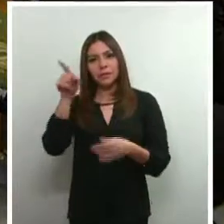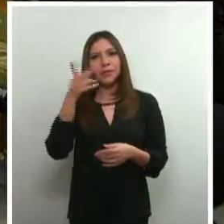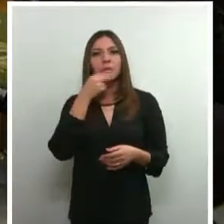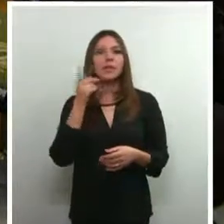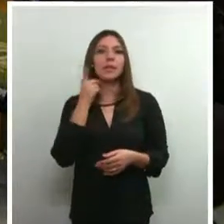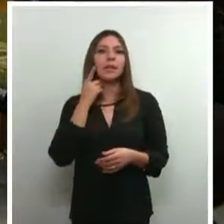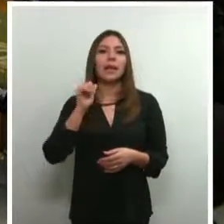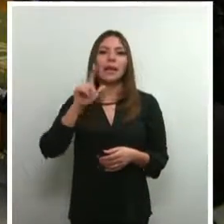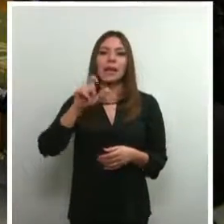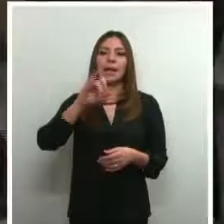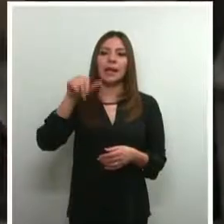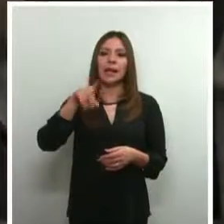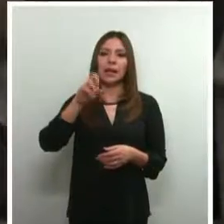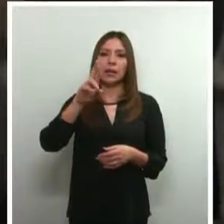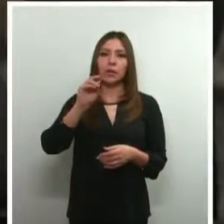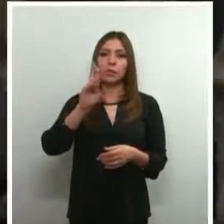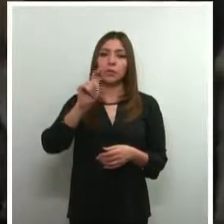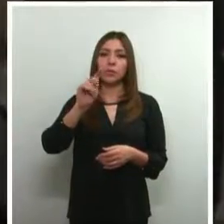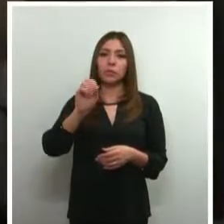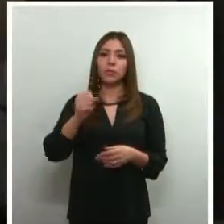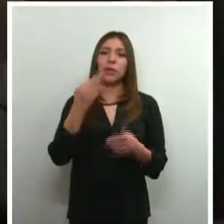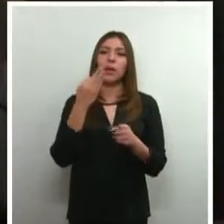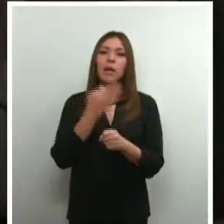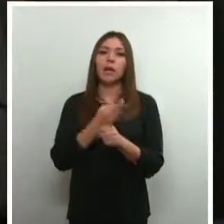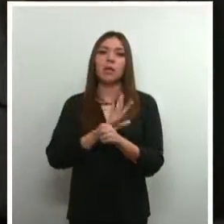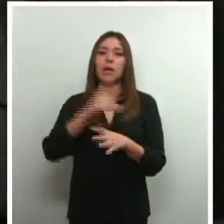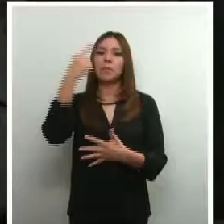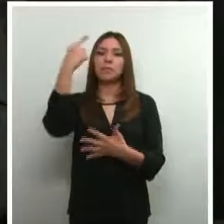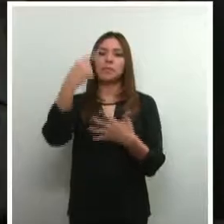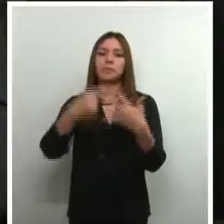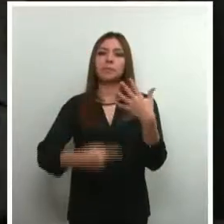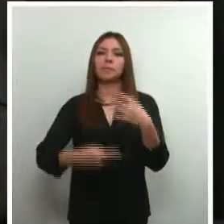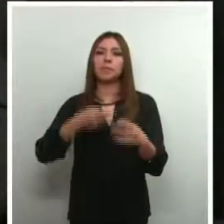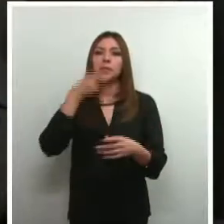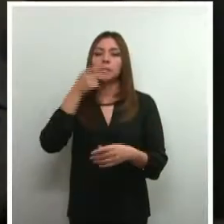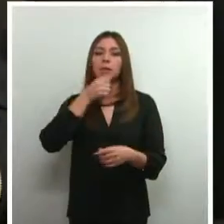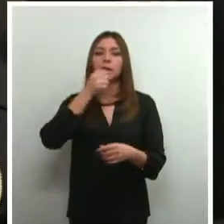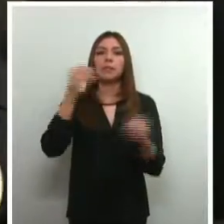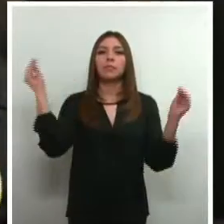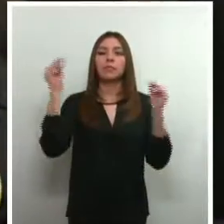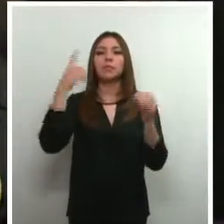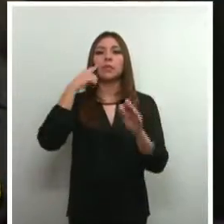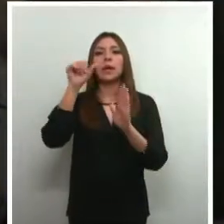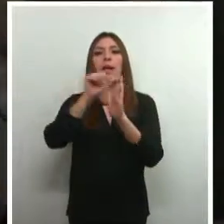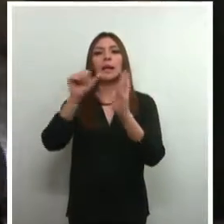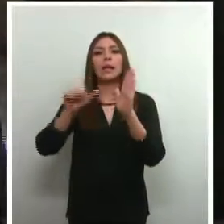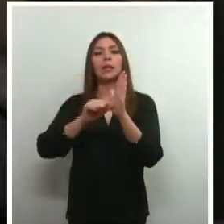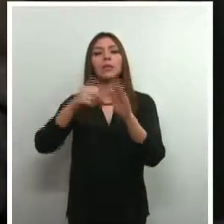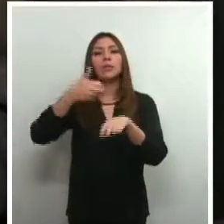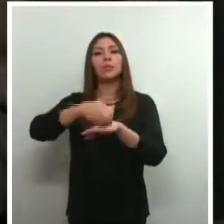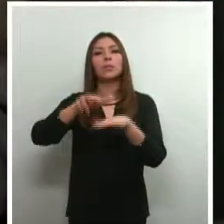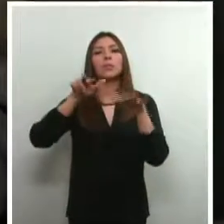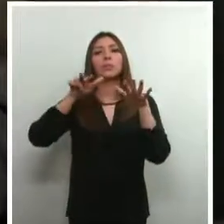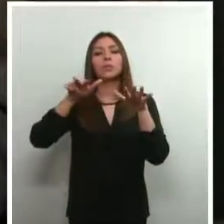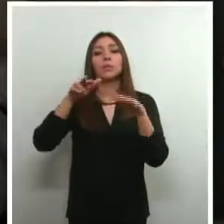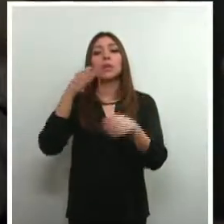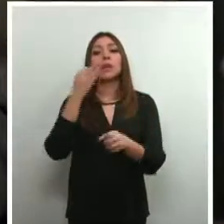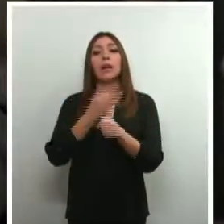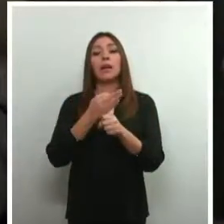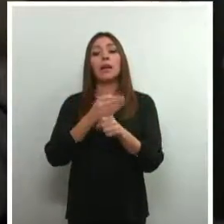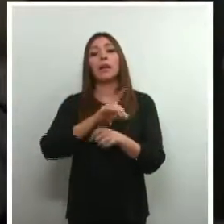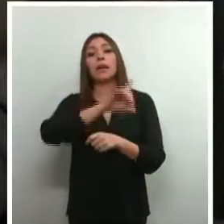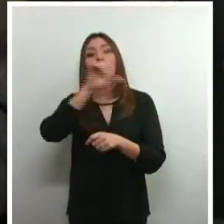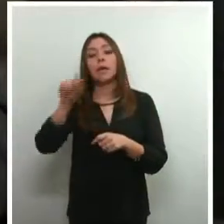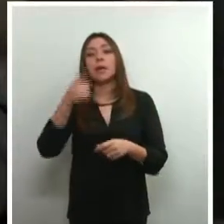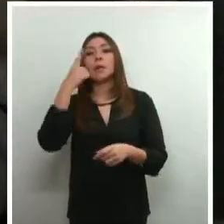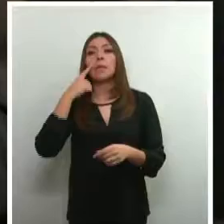Bustos. Se ha agotado la lista de oradores de la discusión del artículo 18 en lo general, y antes de pasar a